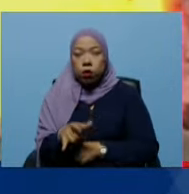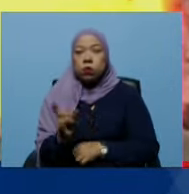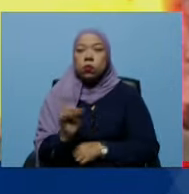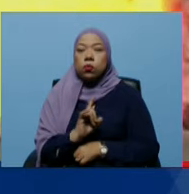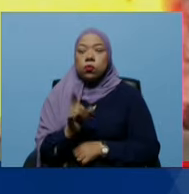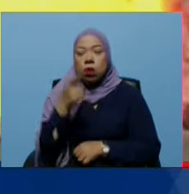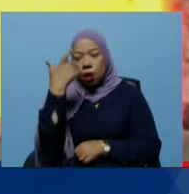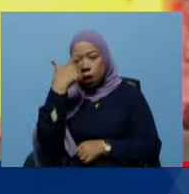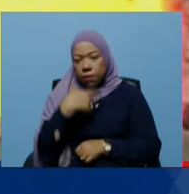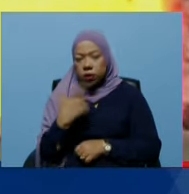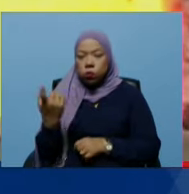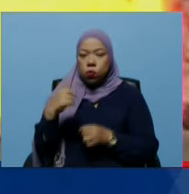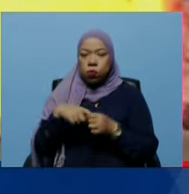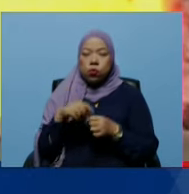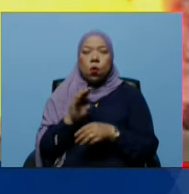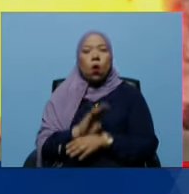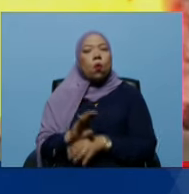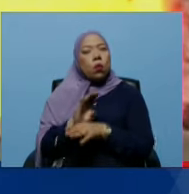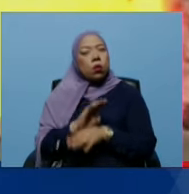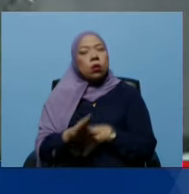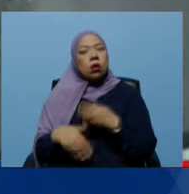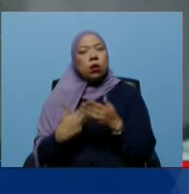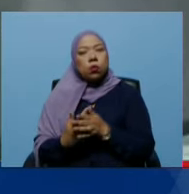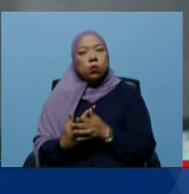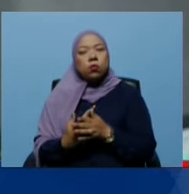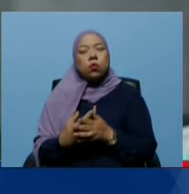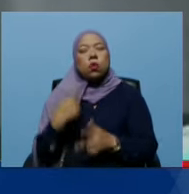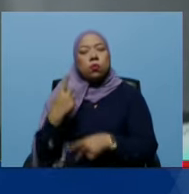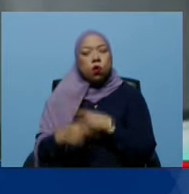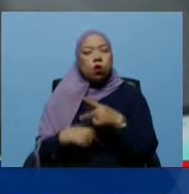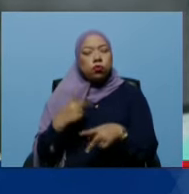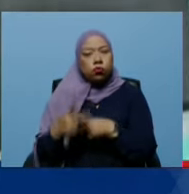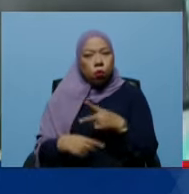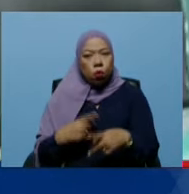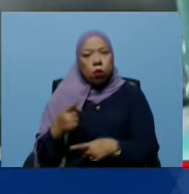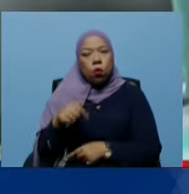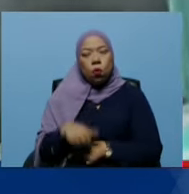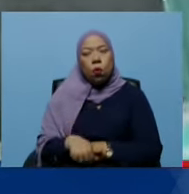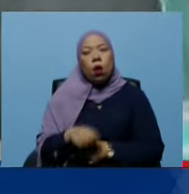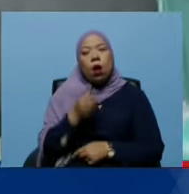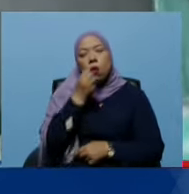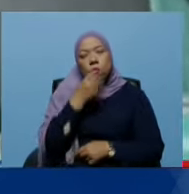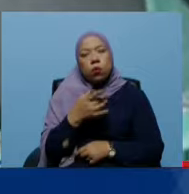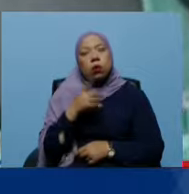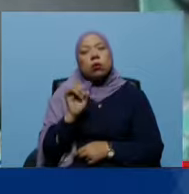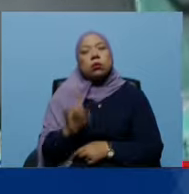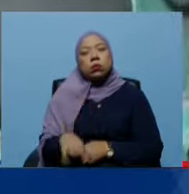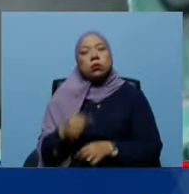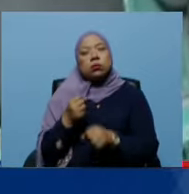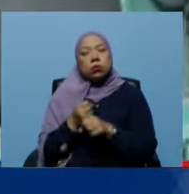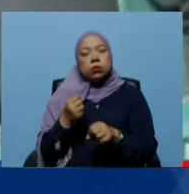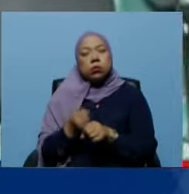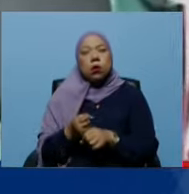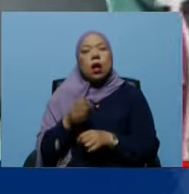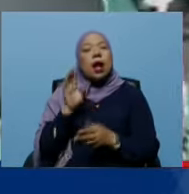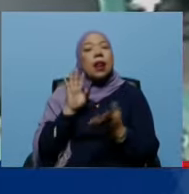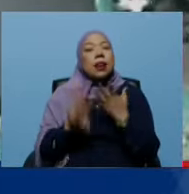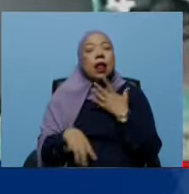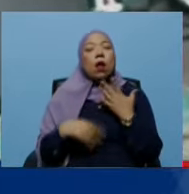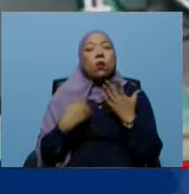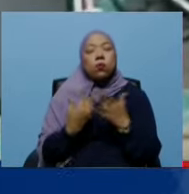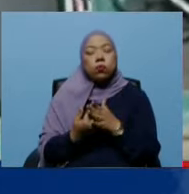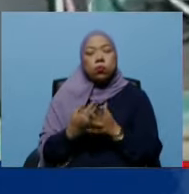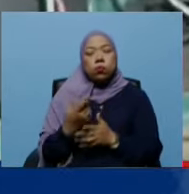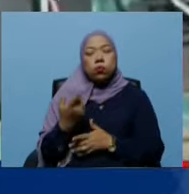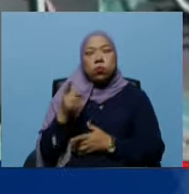el personal interno de mantenimiento, operaciones, de producción. Hoy día, bueno, como le dije, estamos celebrando. A